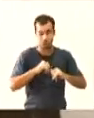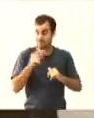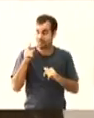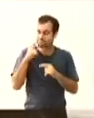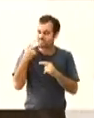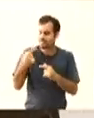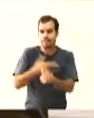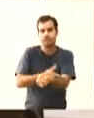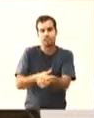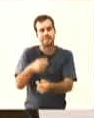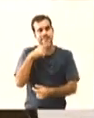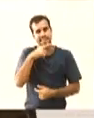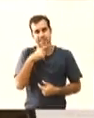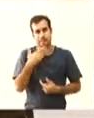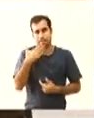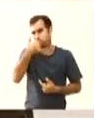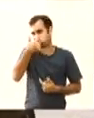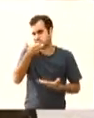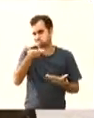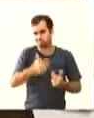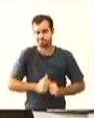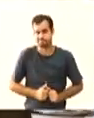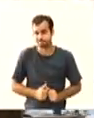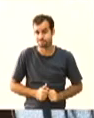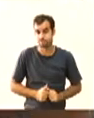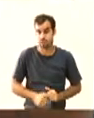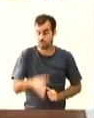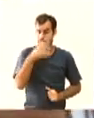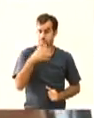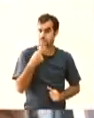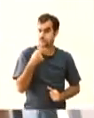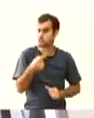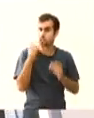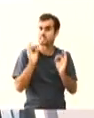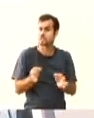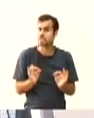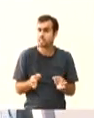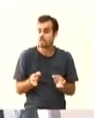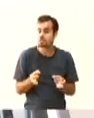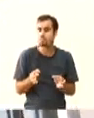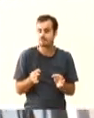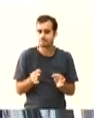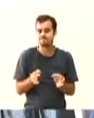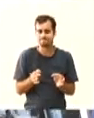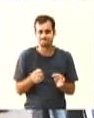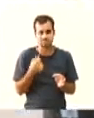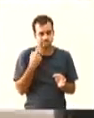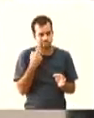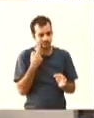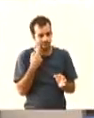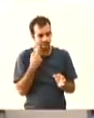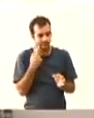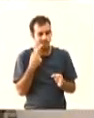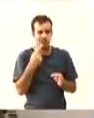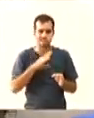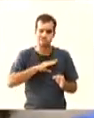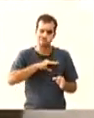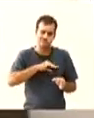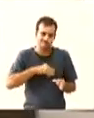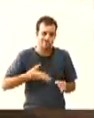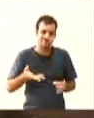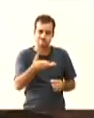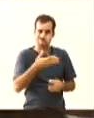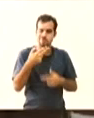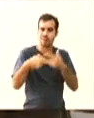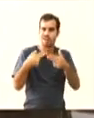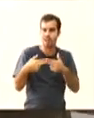que significa una donación de sangre. Así, concretamente, Fidel especificaba un acto difícil de traducir en pocas palabras. La